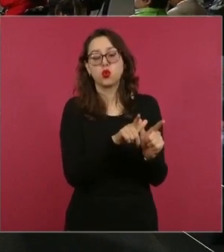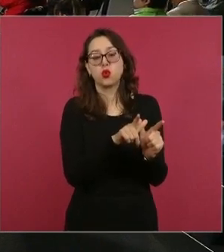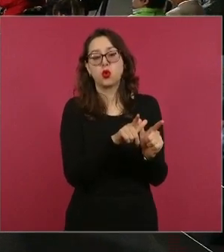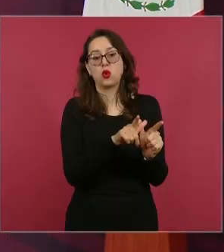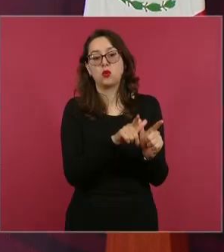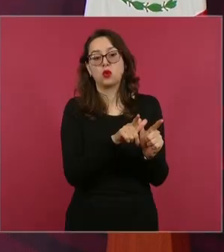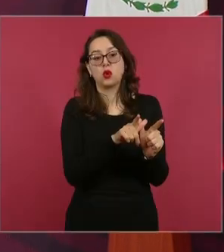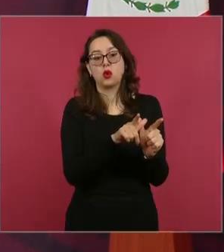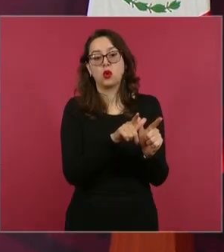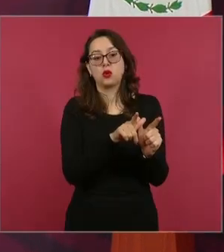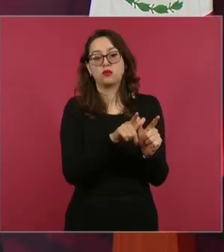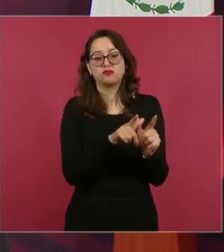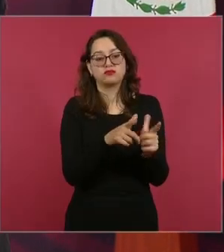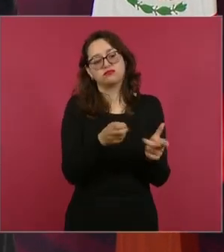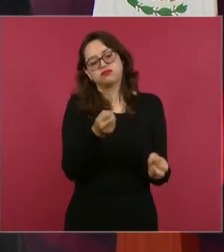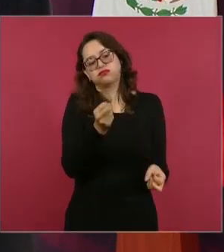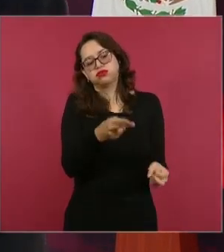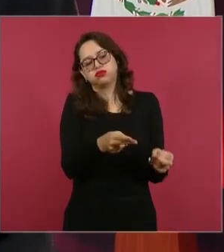de